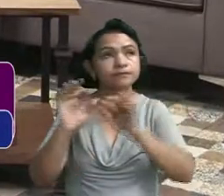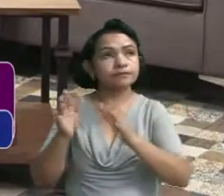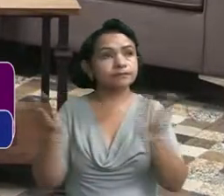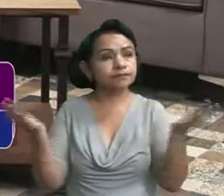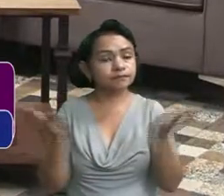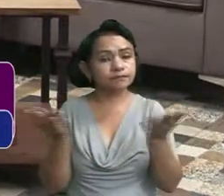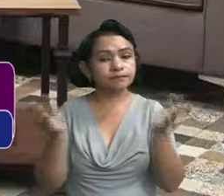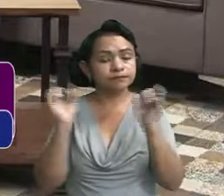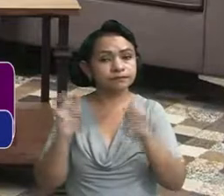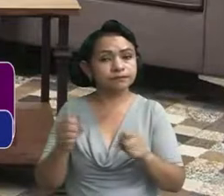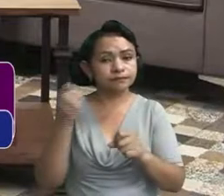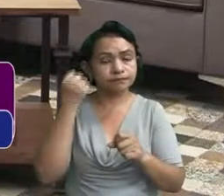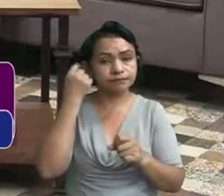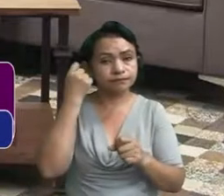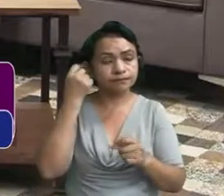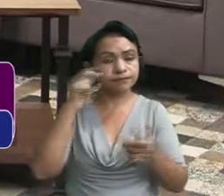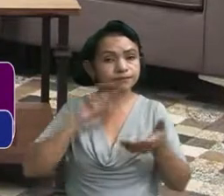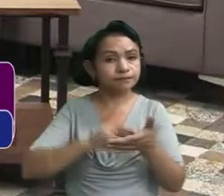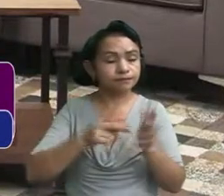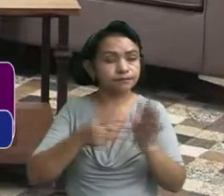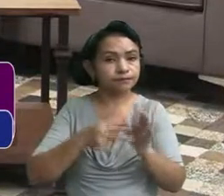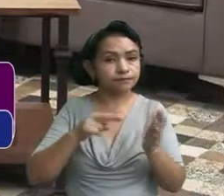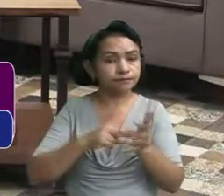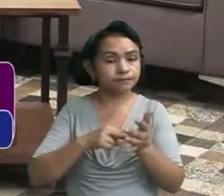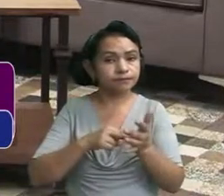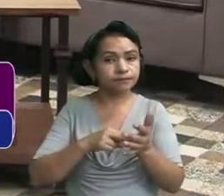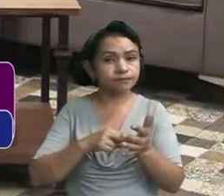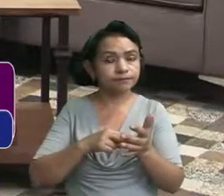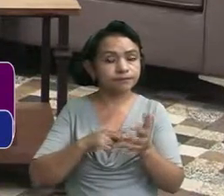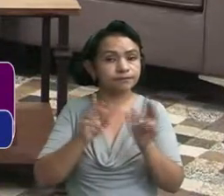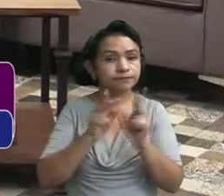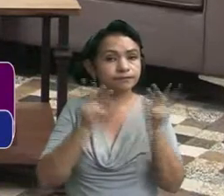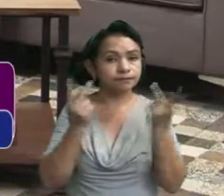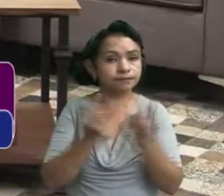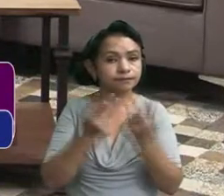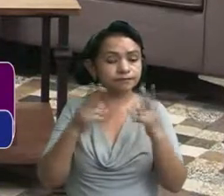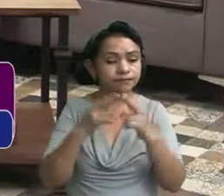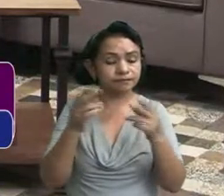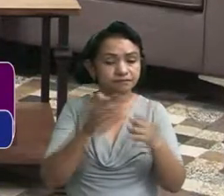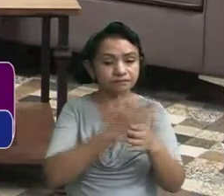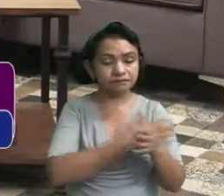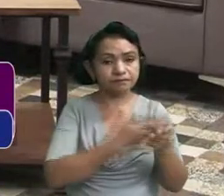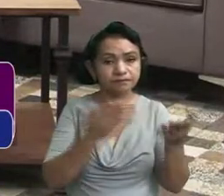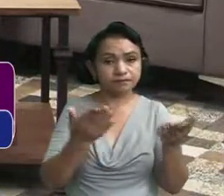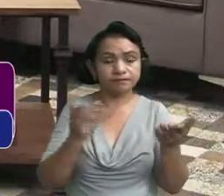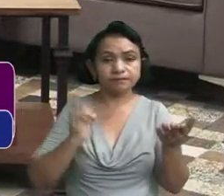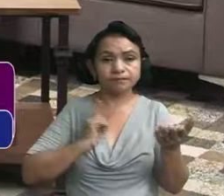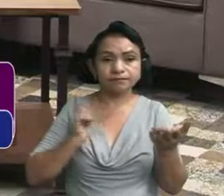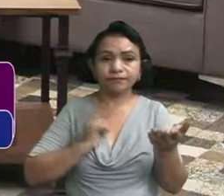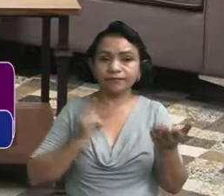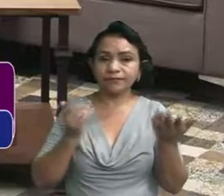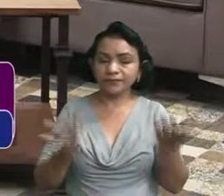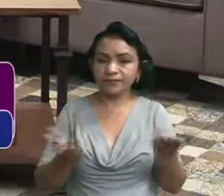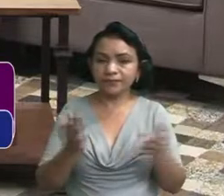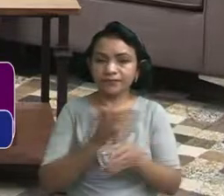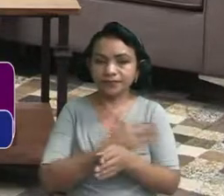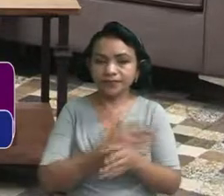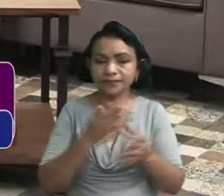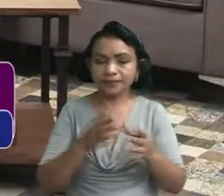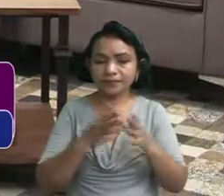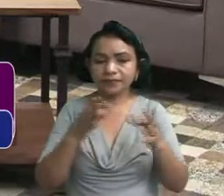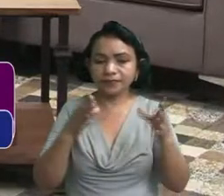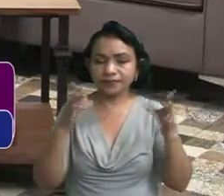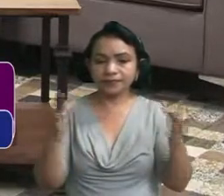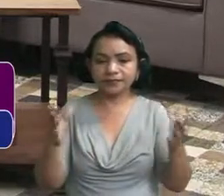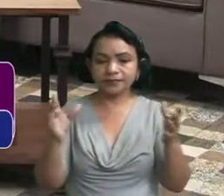¿Cómo podemos entender lo que significa eso en cuanto a retrocesos para el pueblo nicaragüense? Porque venimos en una... usted viene mencionando un crecimiento